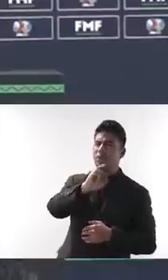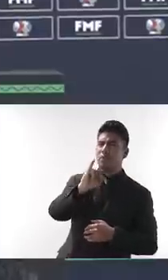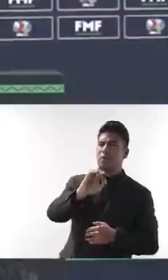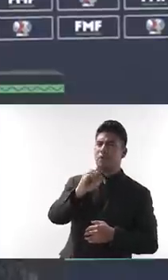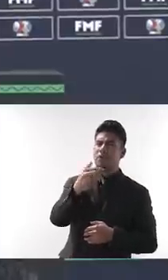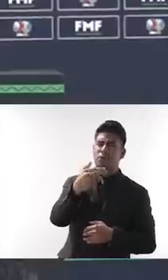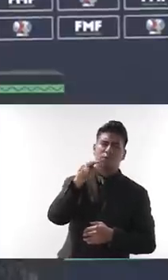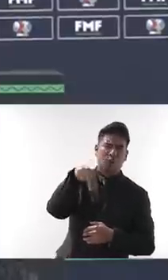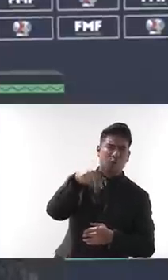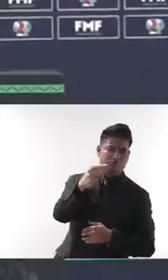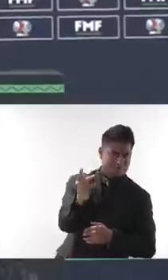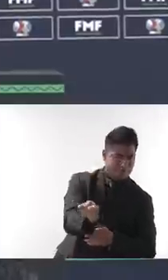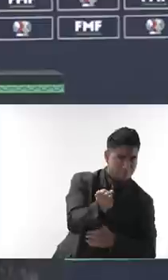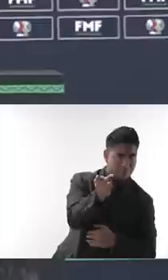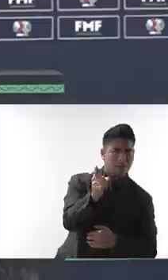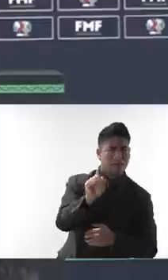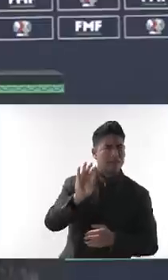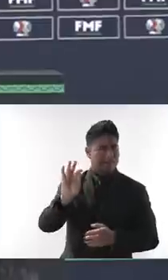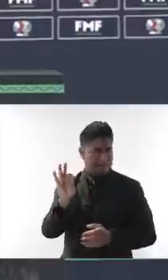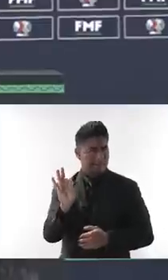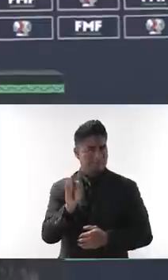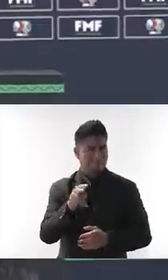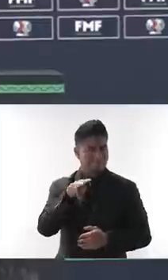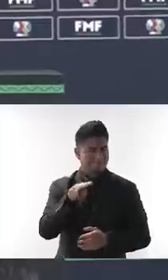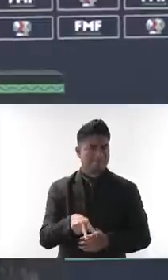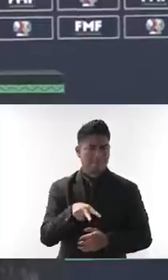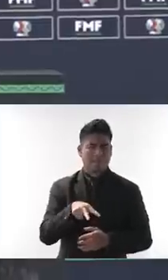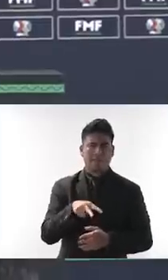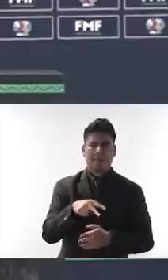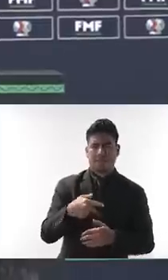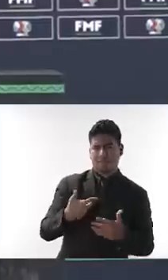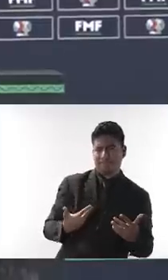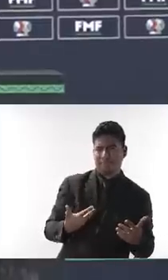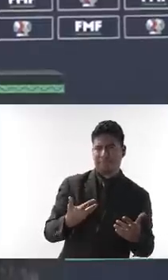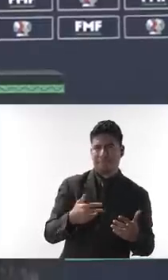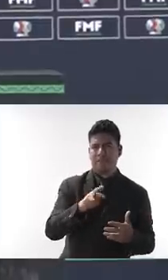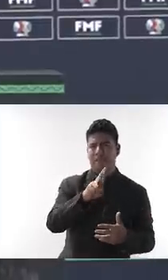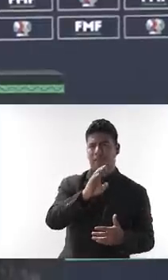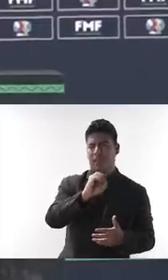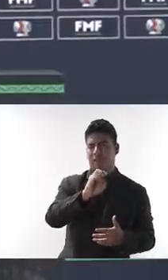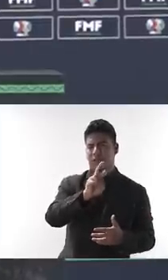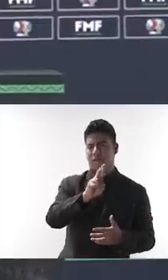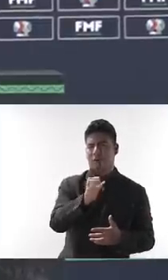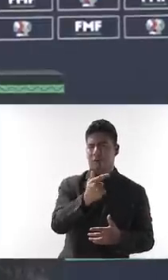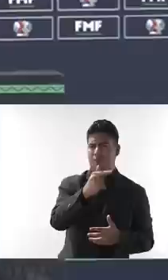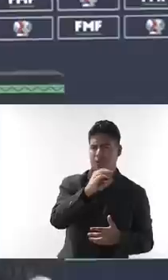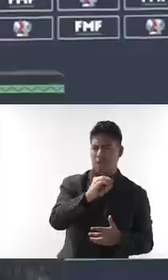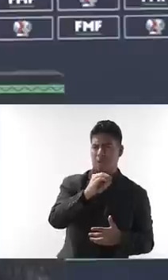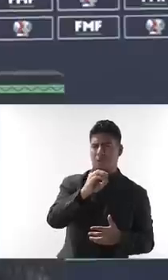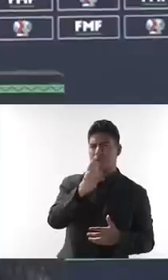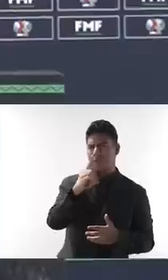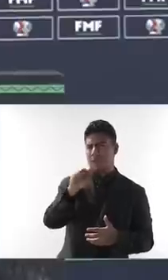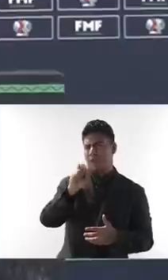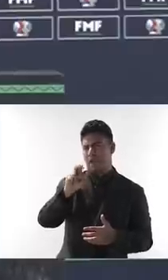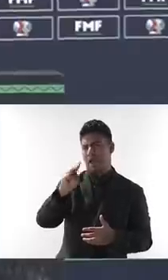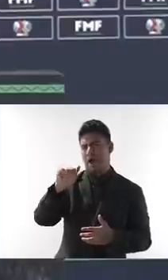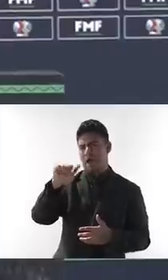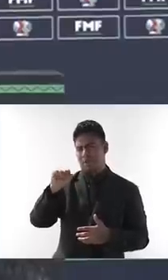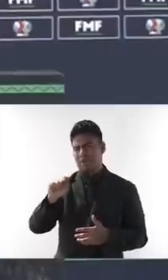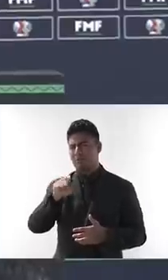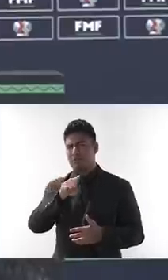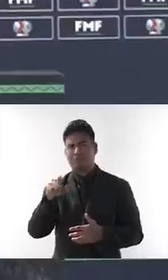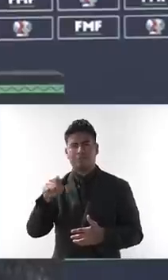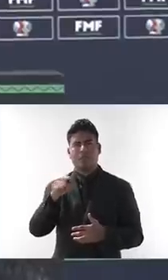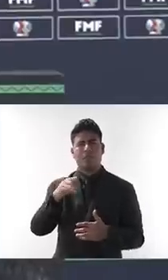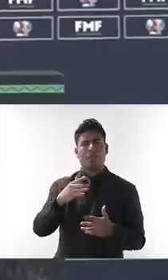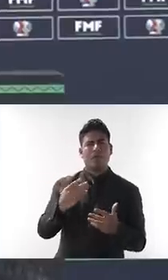habrás escuchado muchísimas críticas por la designación de Rodrigo Álvarez de Parga. Si nos pudieras hablar un poquito de las credenciales